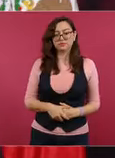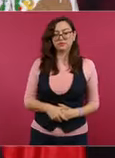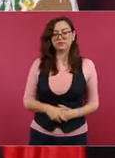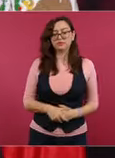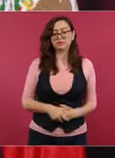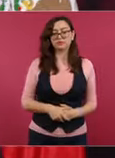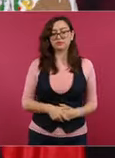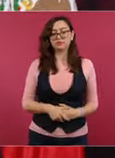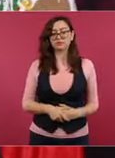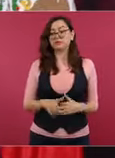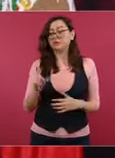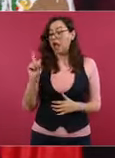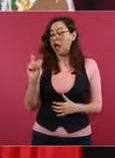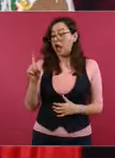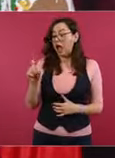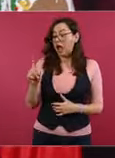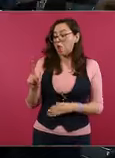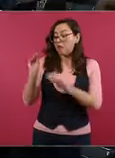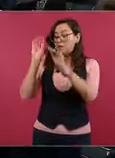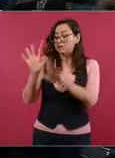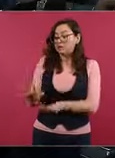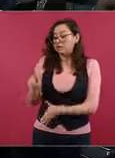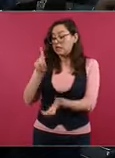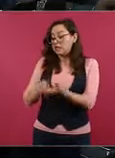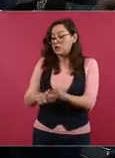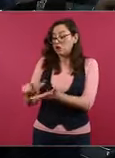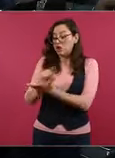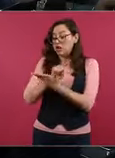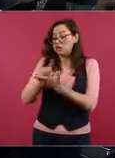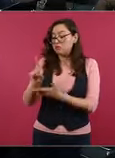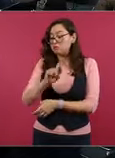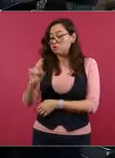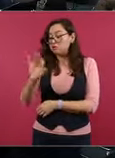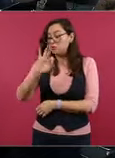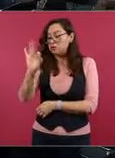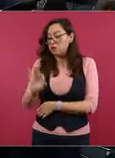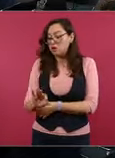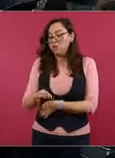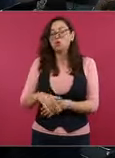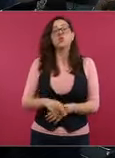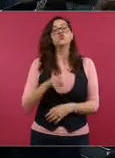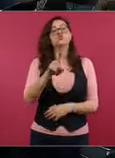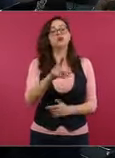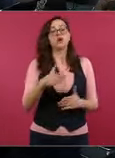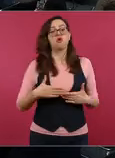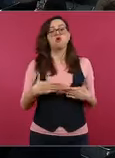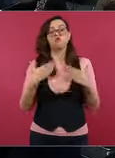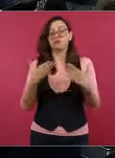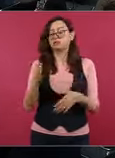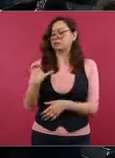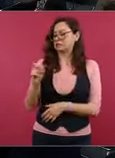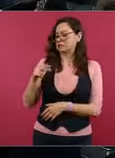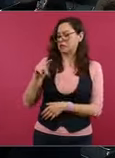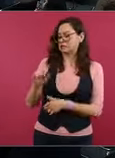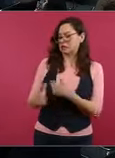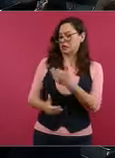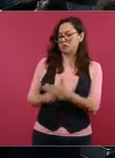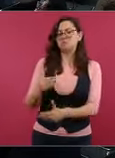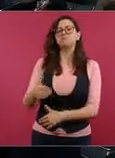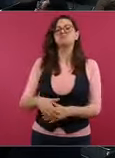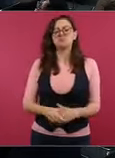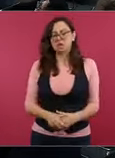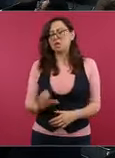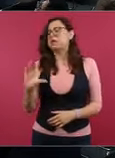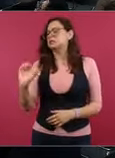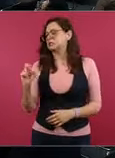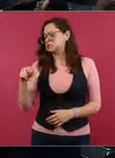es químicamente pura. O sea, confía que puede haber avances con la gente todavía. Confía en que puede haber avances con la gente todavía. Sí, con la gente